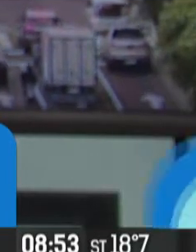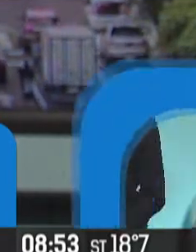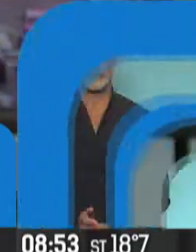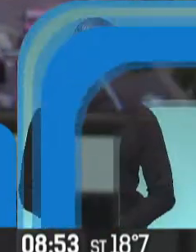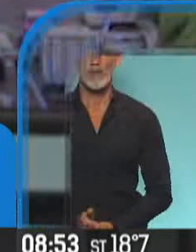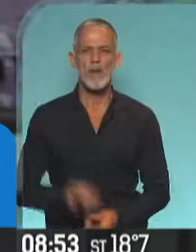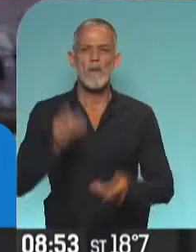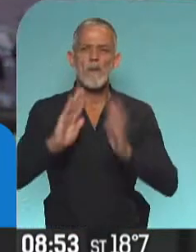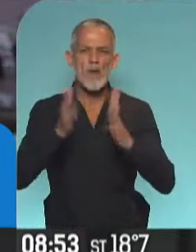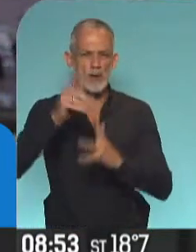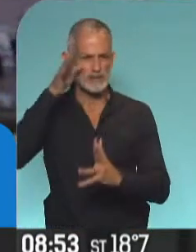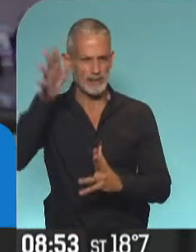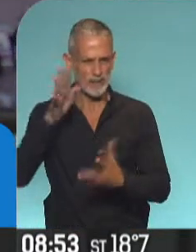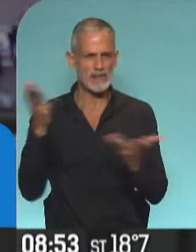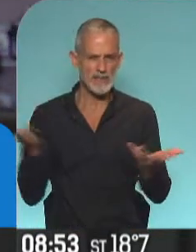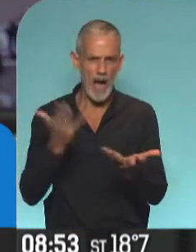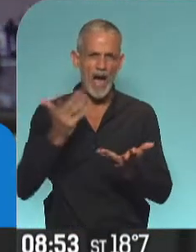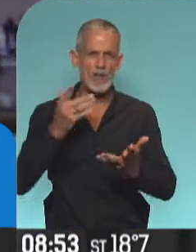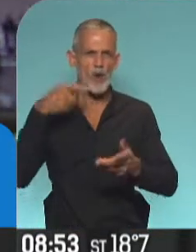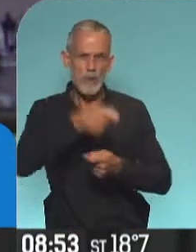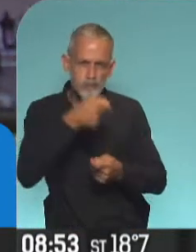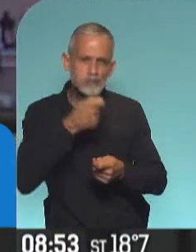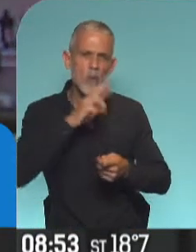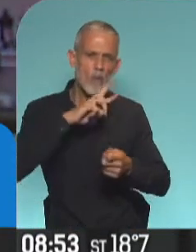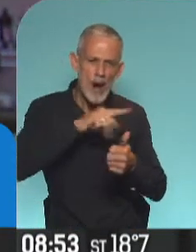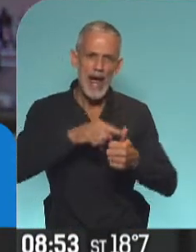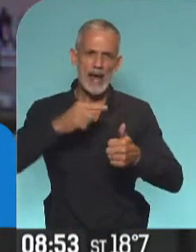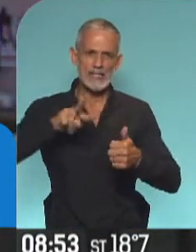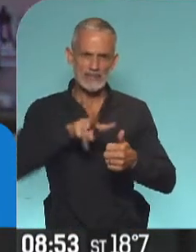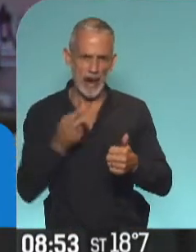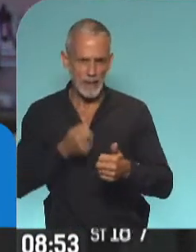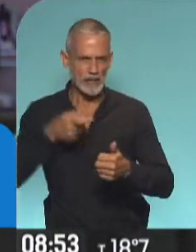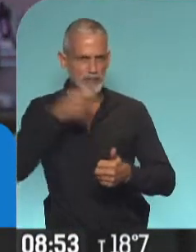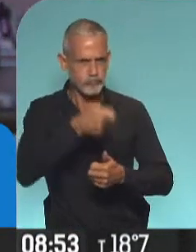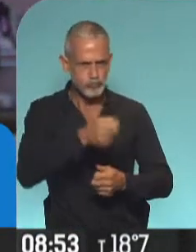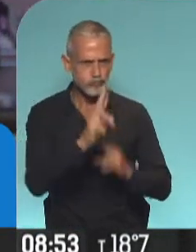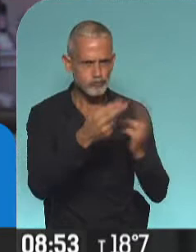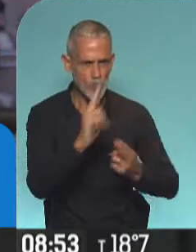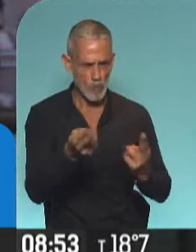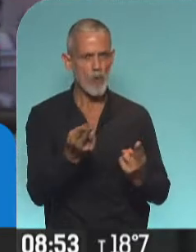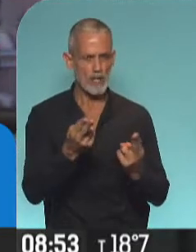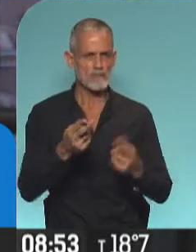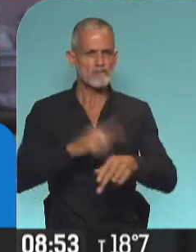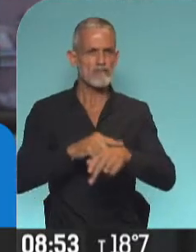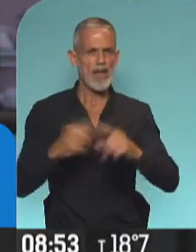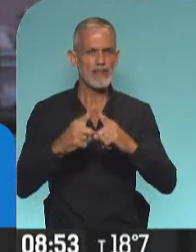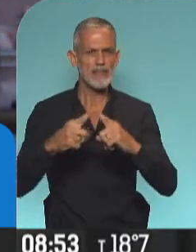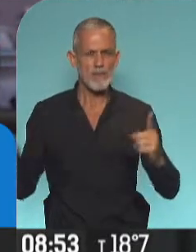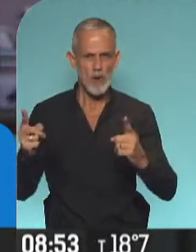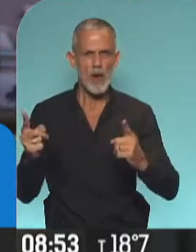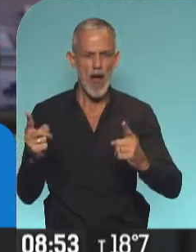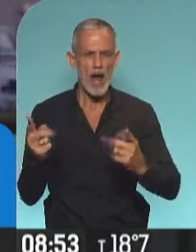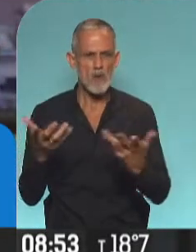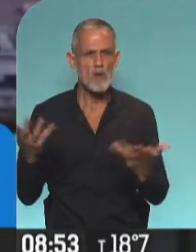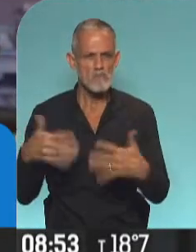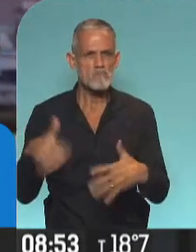extremas, tentativas, femicidios, travesticidios. Creemos que durante un periodo largo el ASPO,